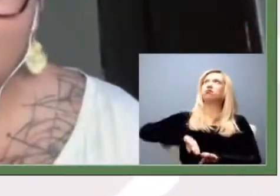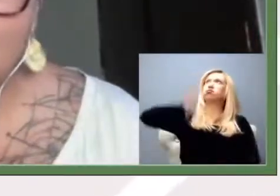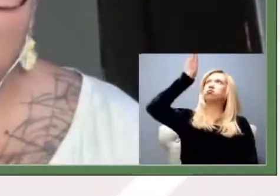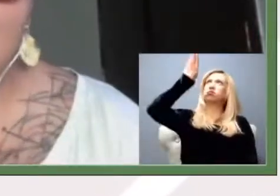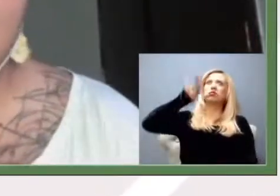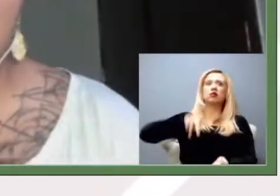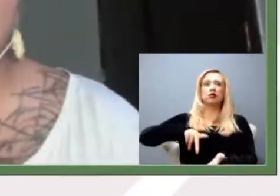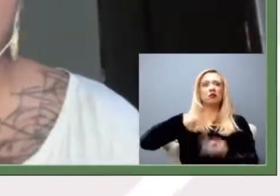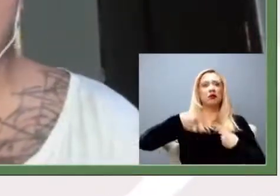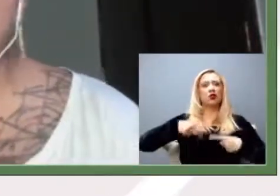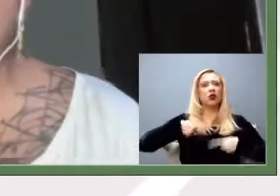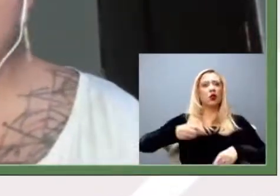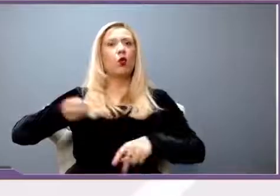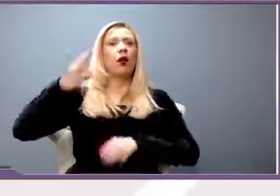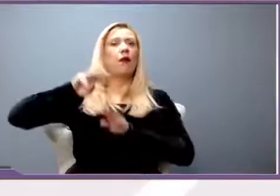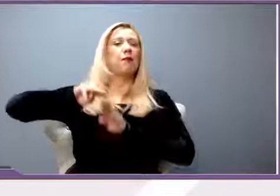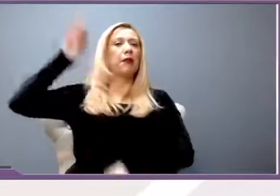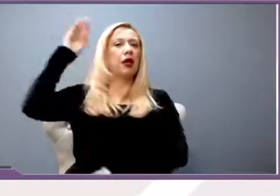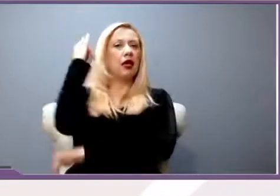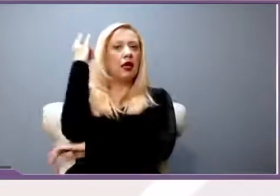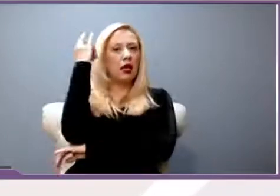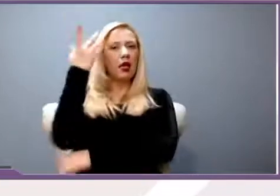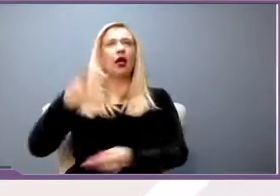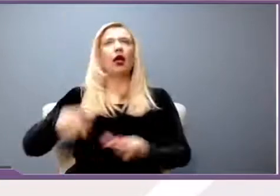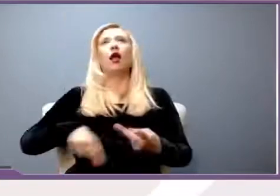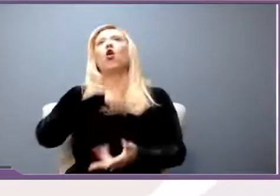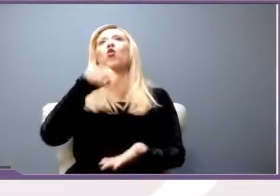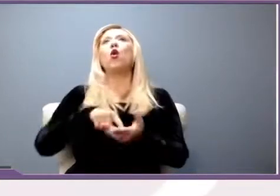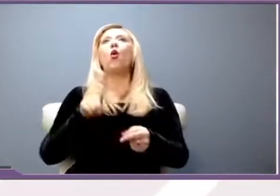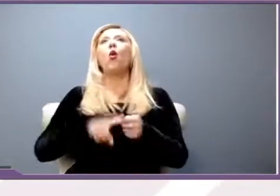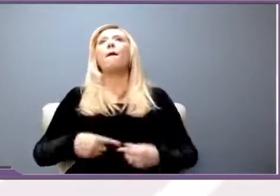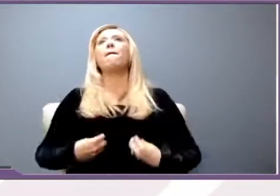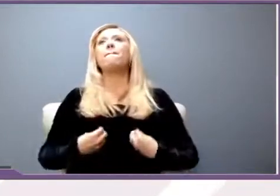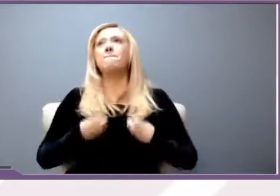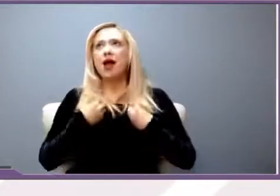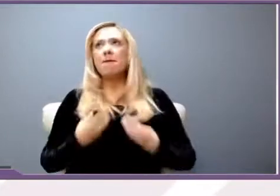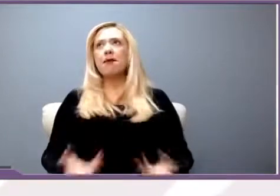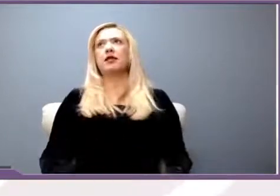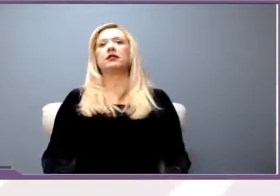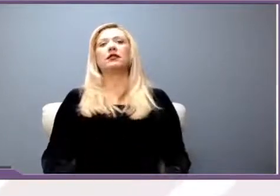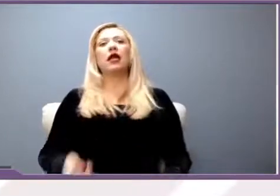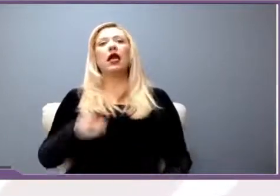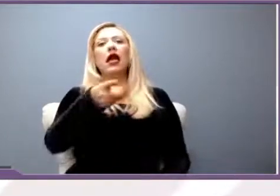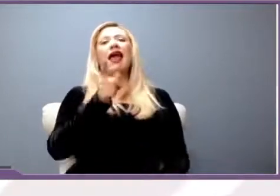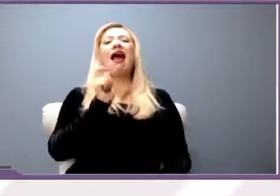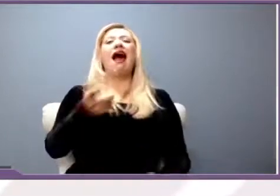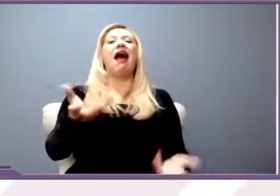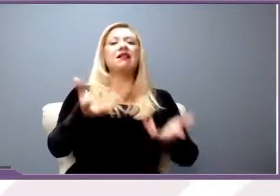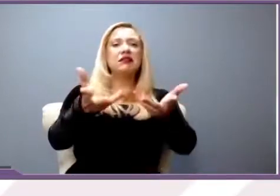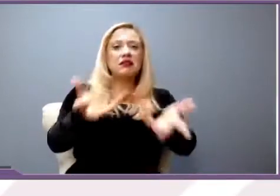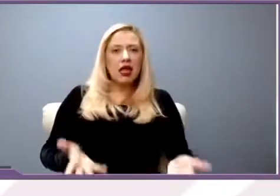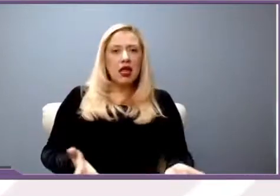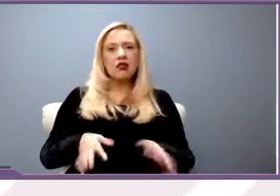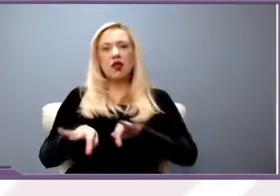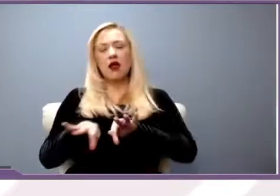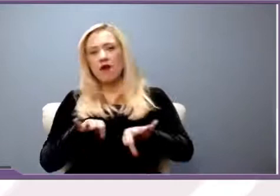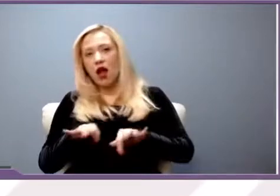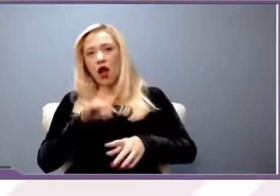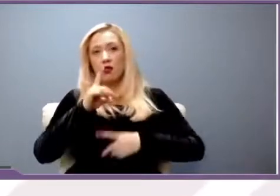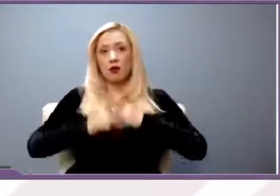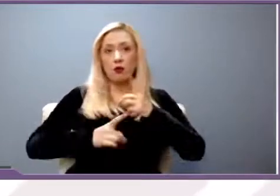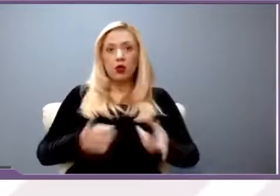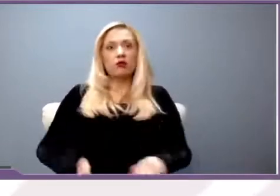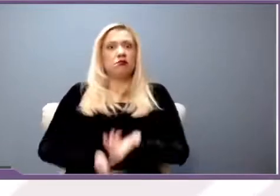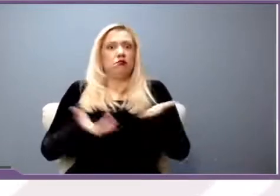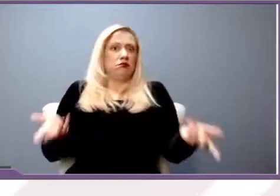en donde vivamos, de las actividades que realicemos, incluso justo el ejemplo que pone Alejandra, en